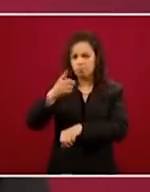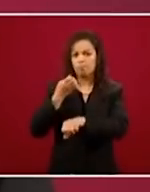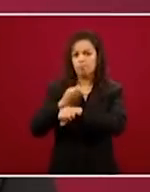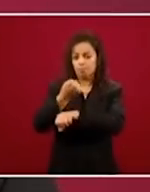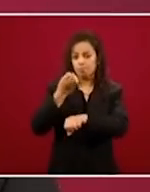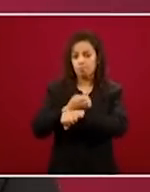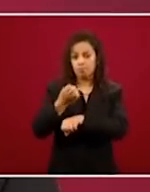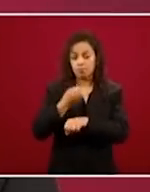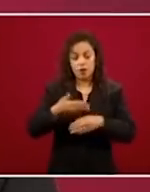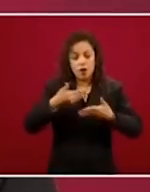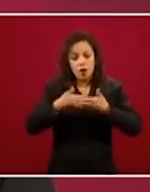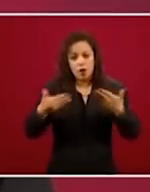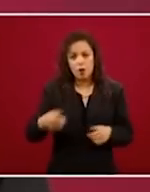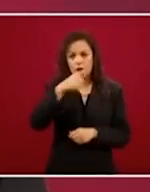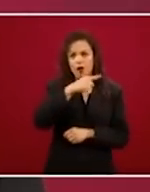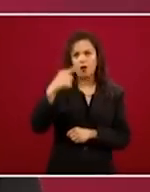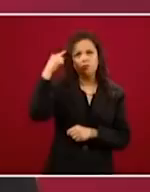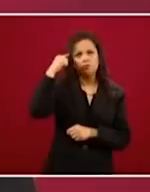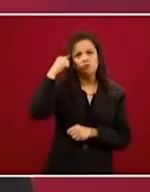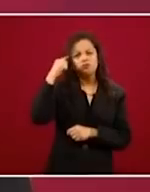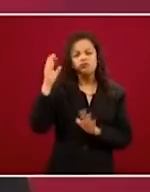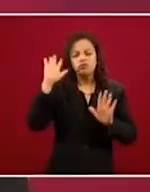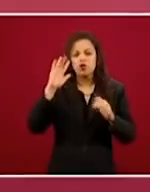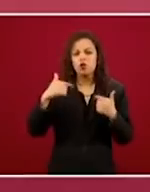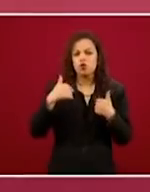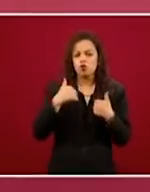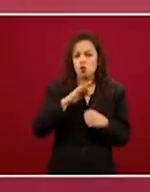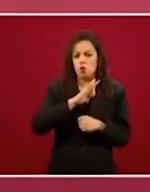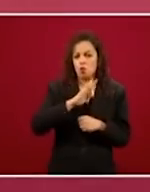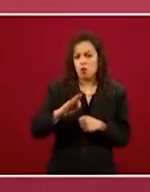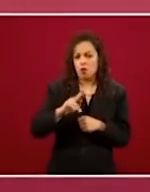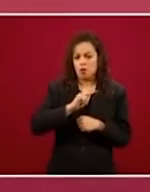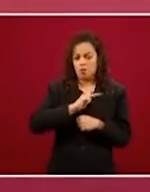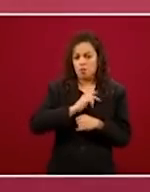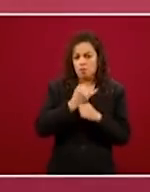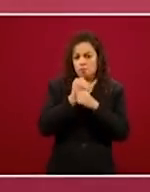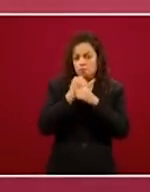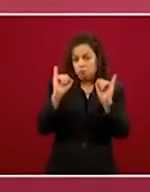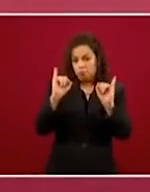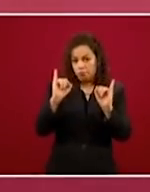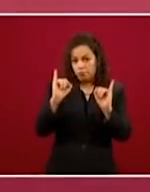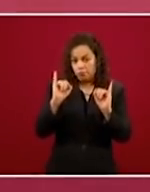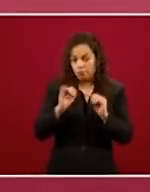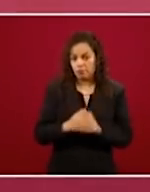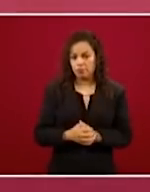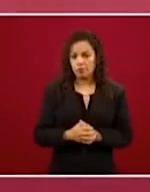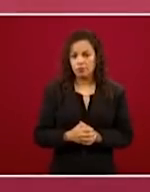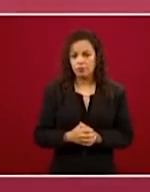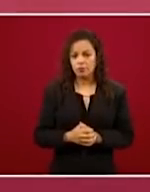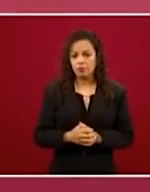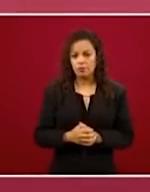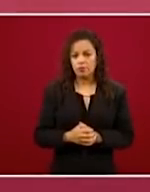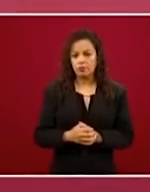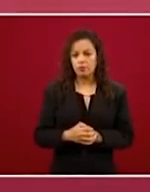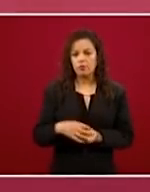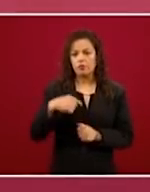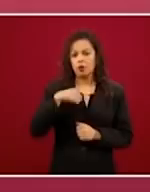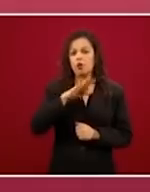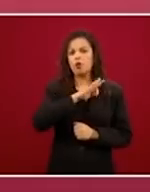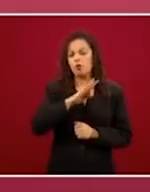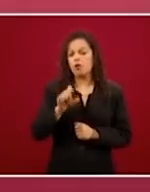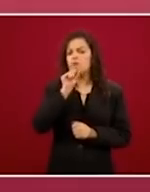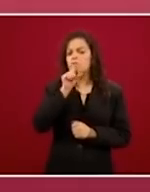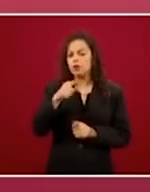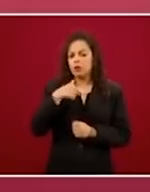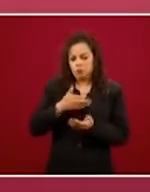que pueden de manera individual y esperamos que estén en la misma meta general de nosotros